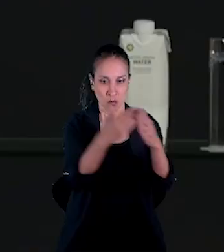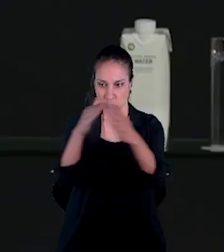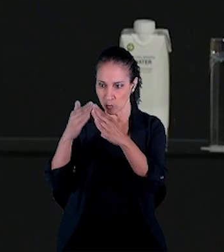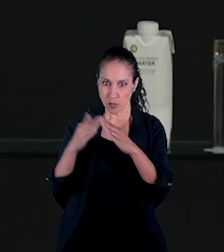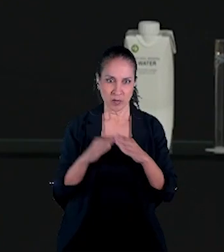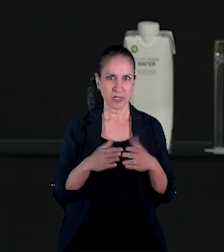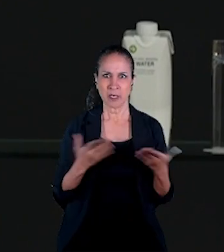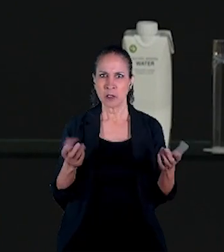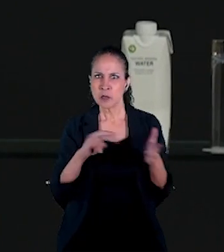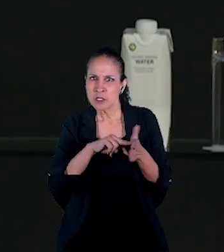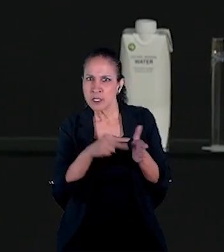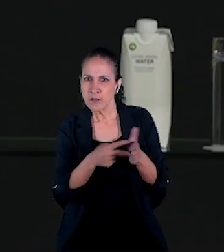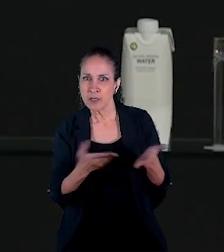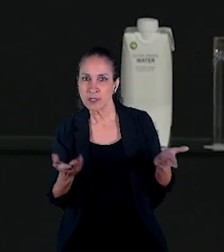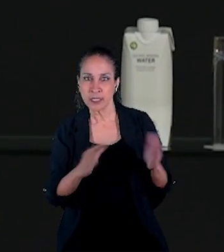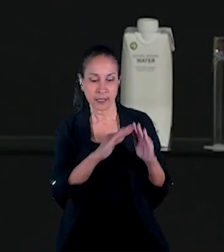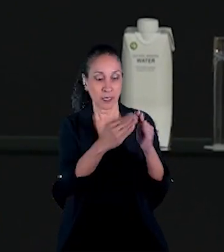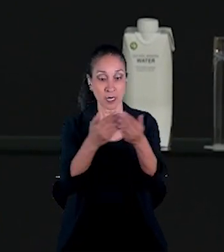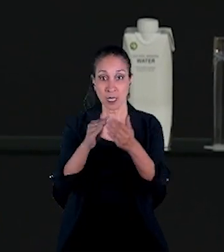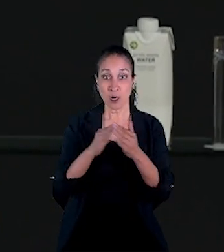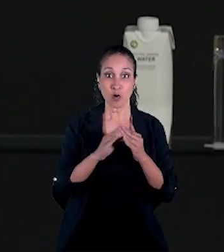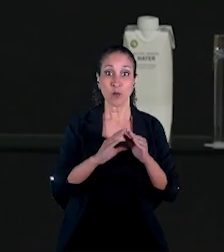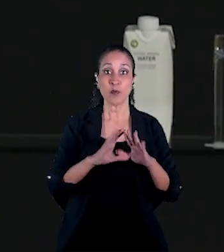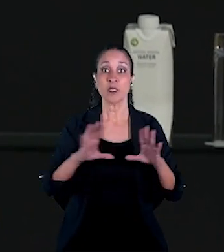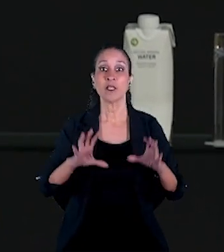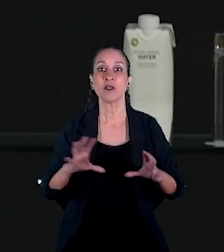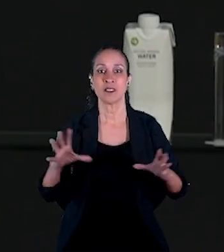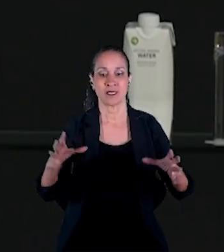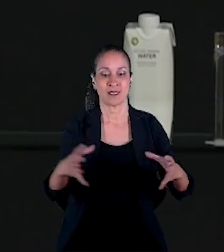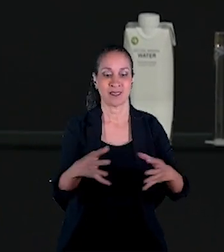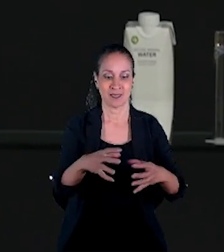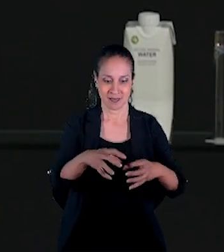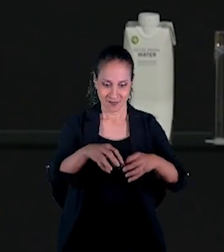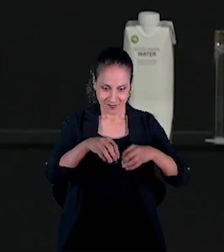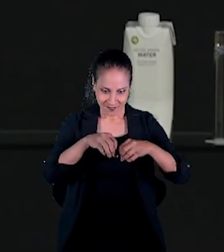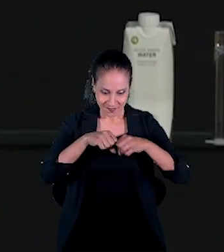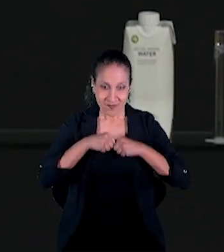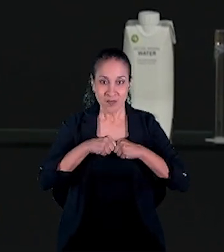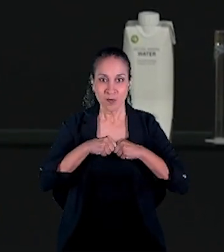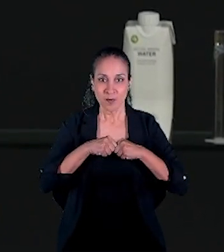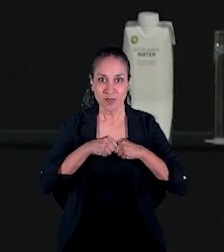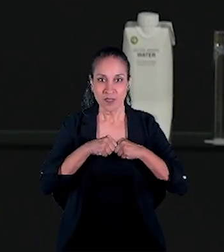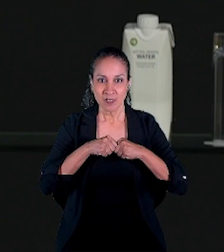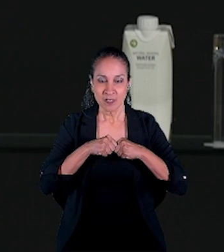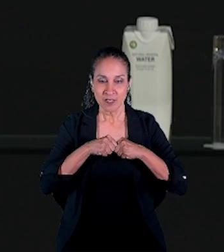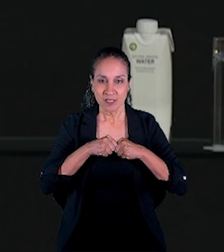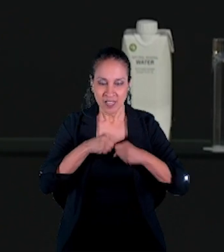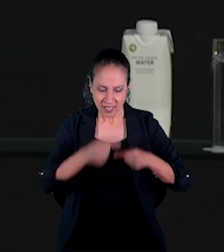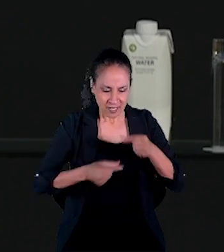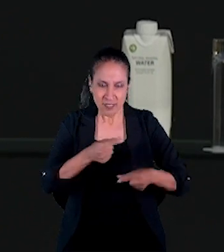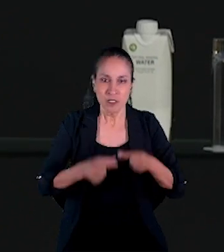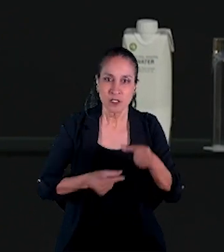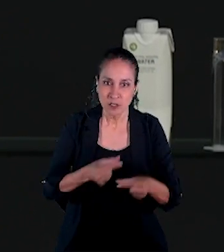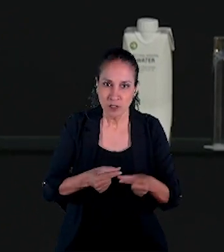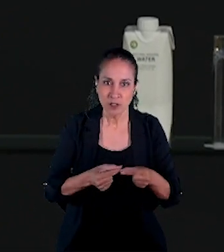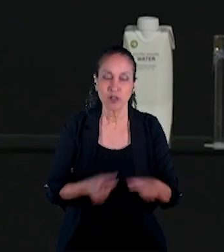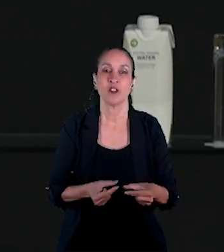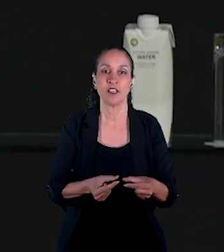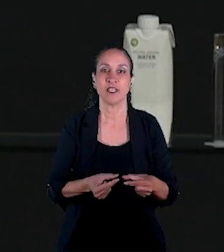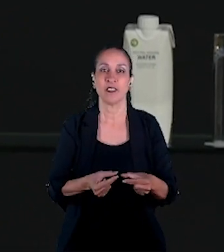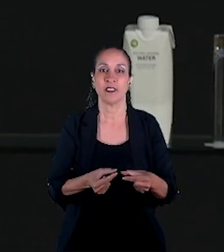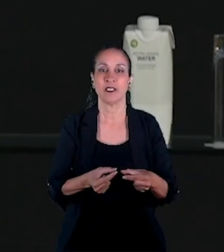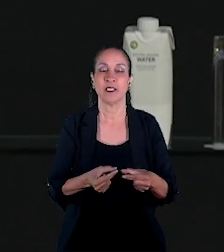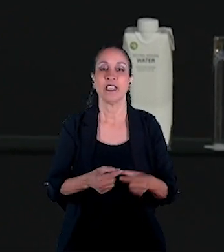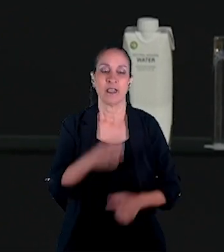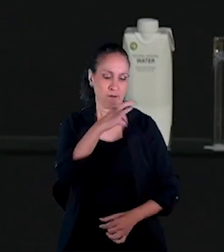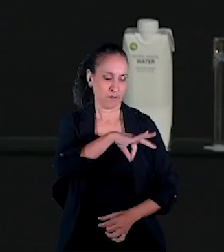que la comunidad se apropie gestione y reciba los beneficios del turismo Nadie puede cuidar